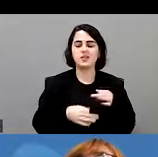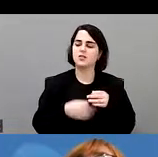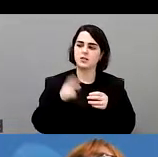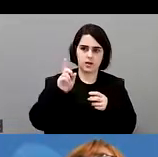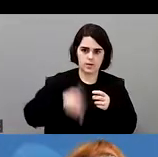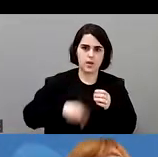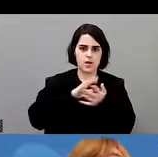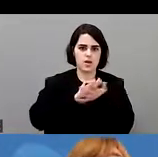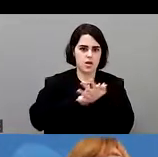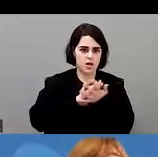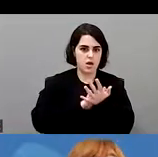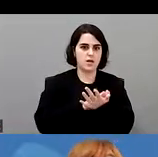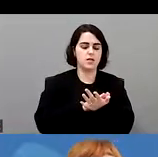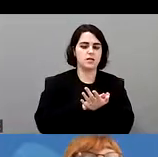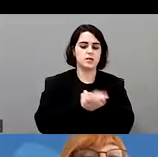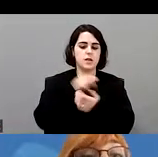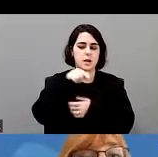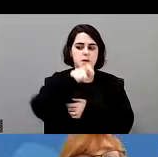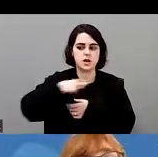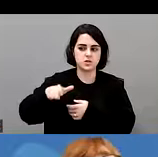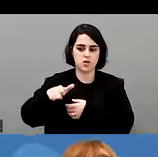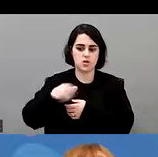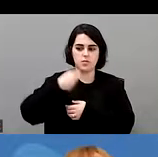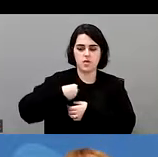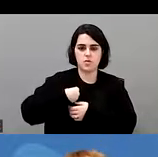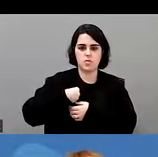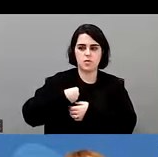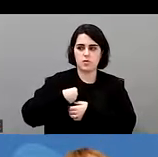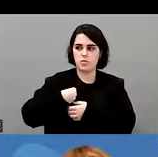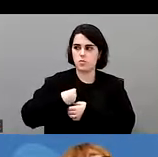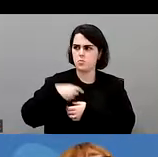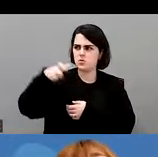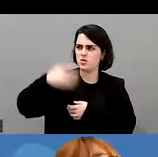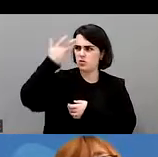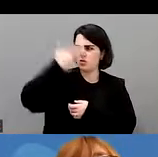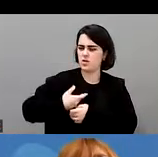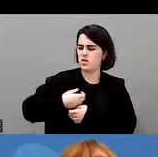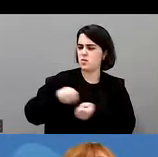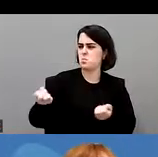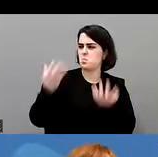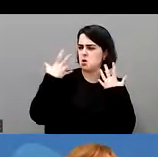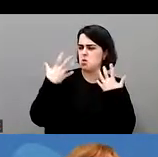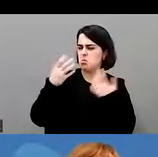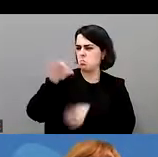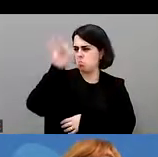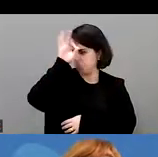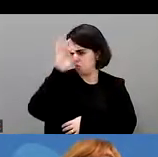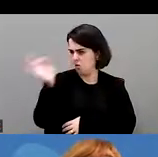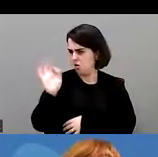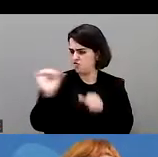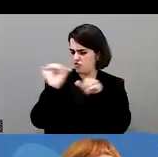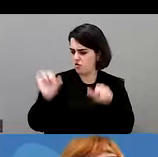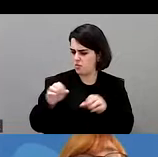esto, pues ahí esas personas que no conocen a las personas con parálisis cerebral, que no conocen su forma